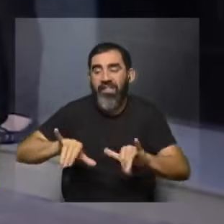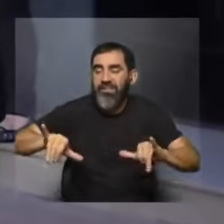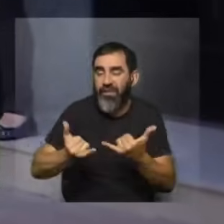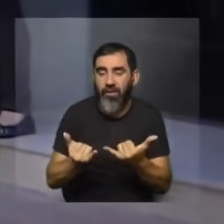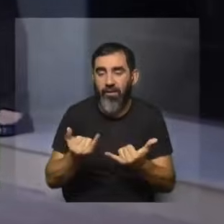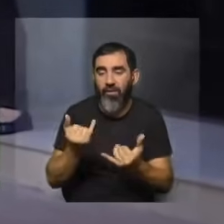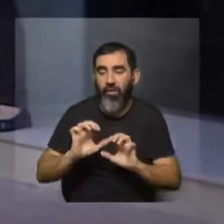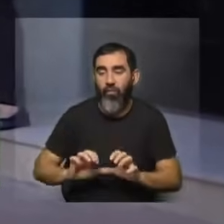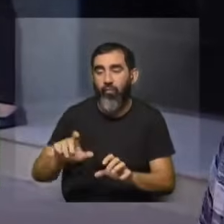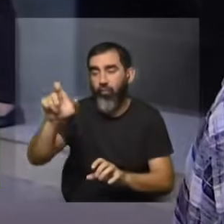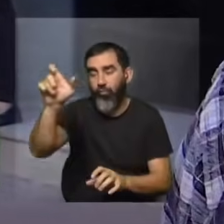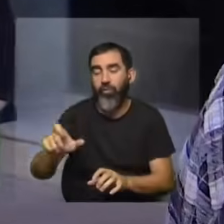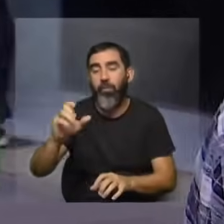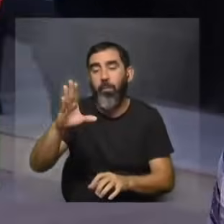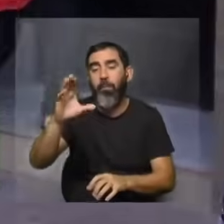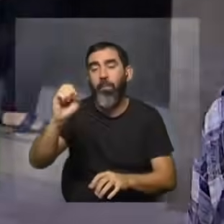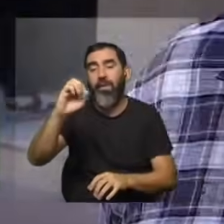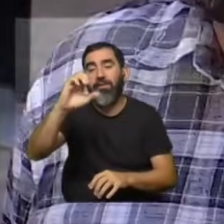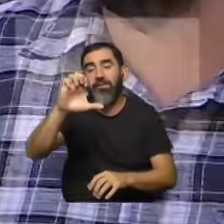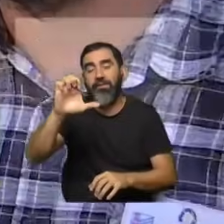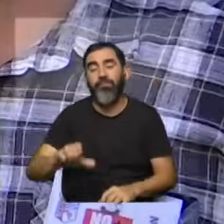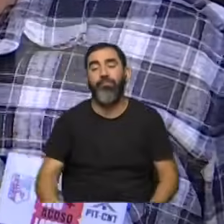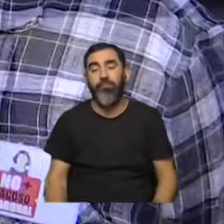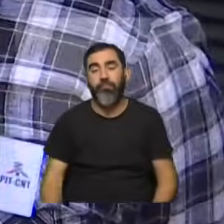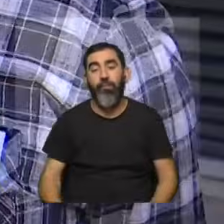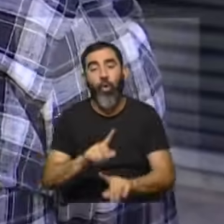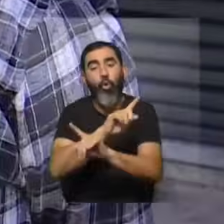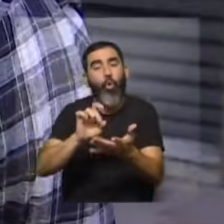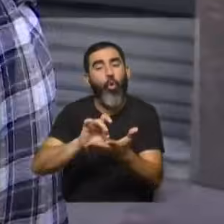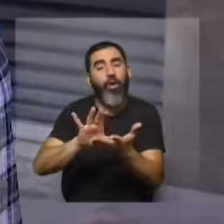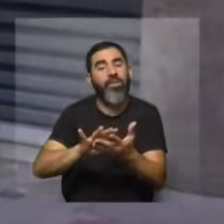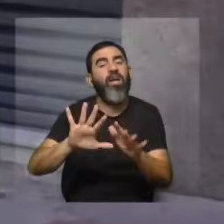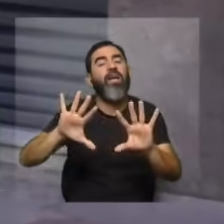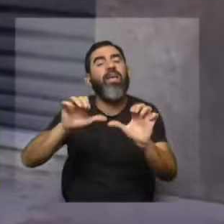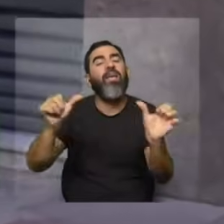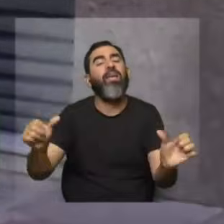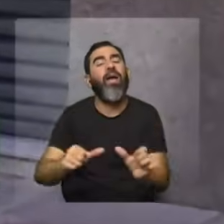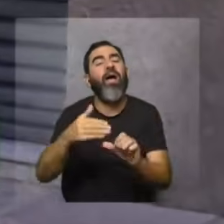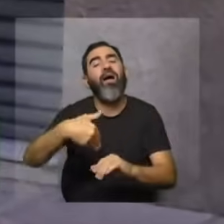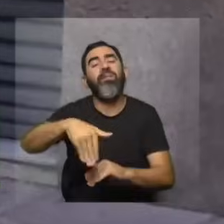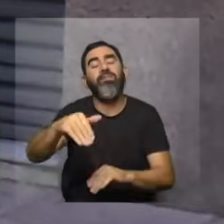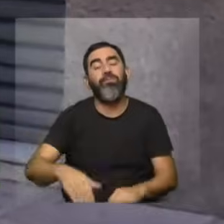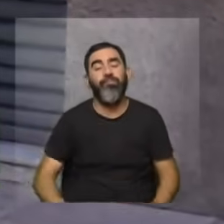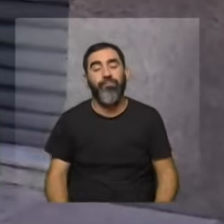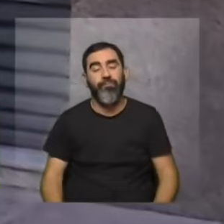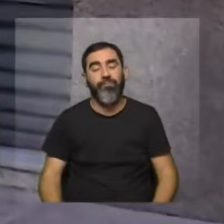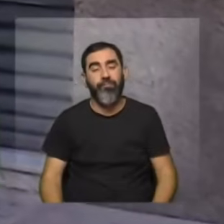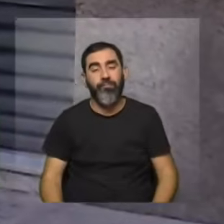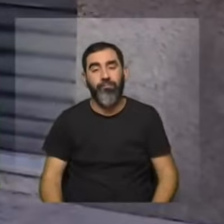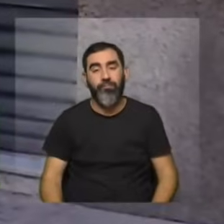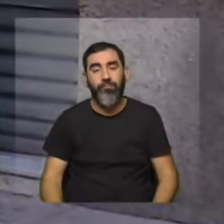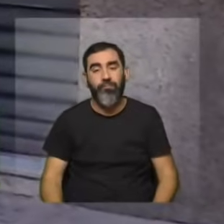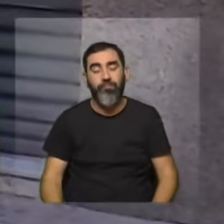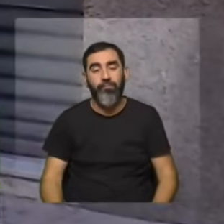inmediato del ingeniero Pelle. Si no sucede esto, ¿qué es lo que va a pasar con el Poder Judicial?